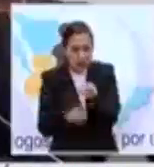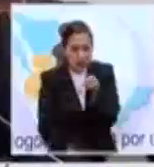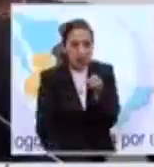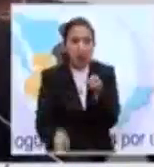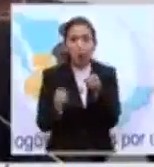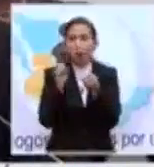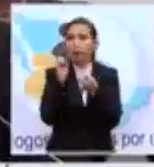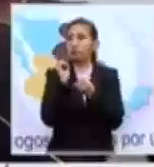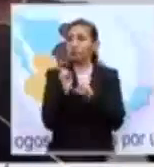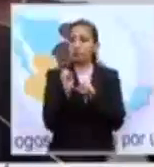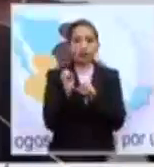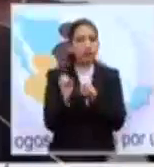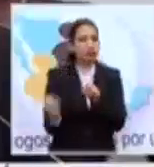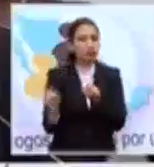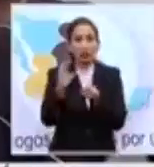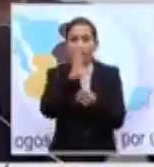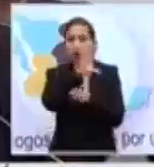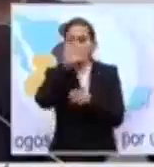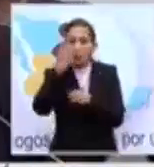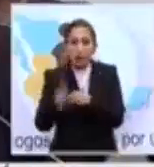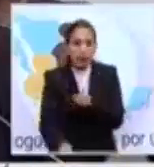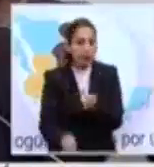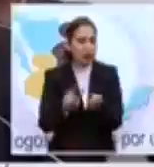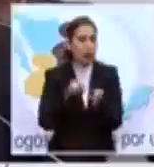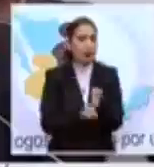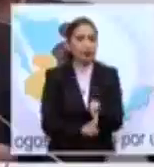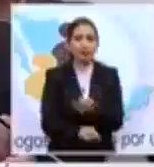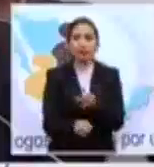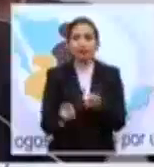o como Costa Rica,